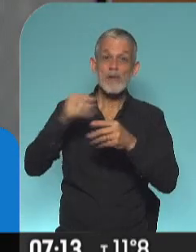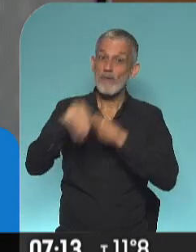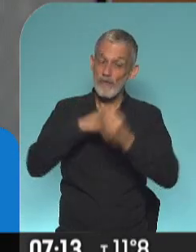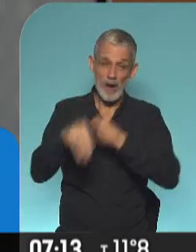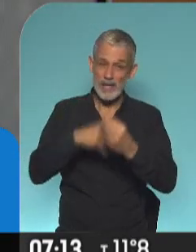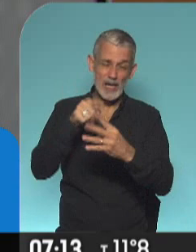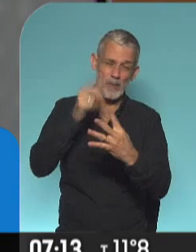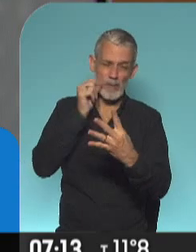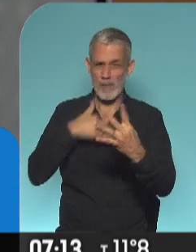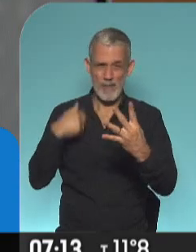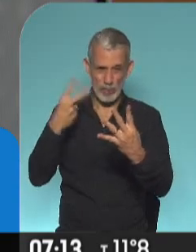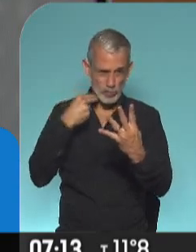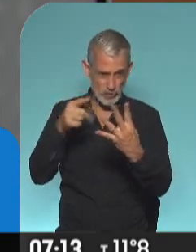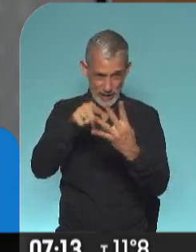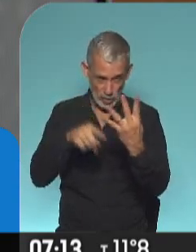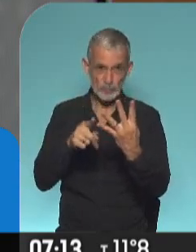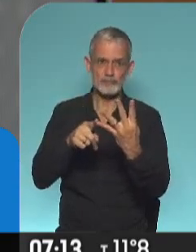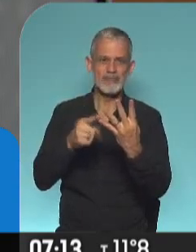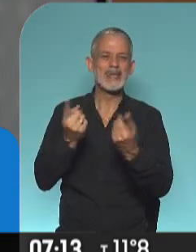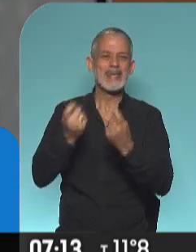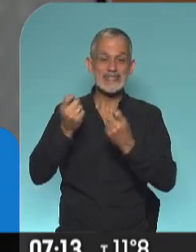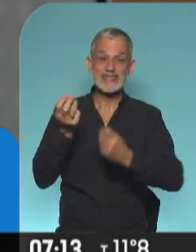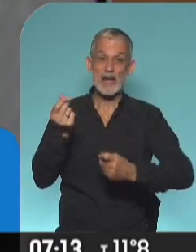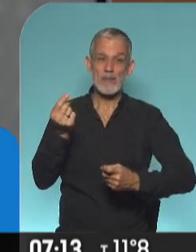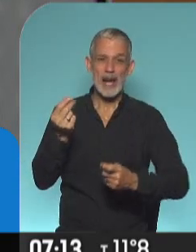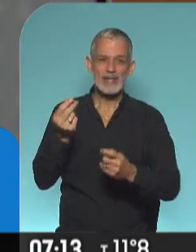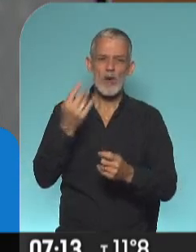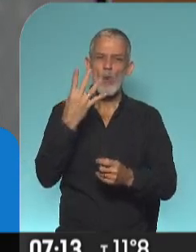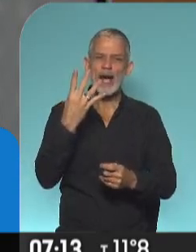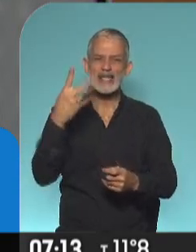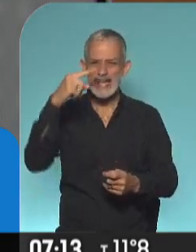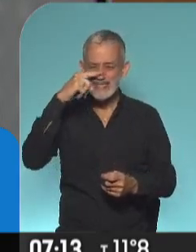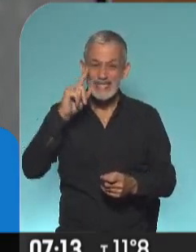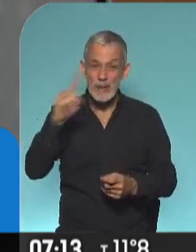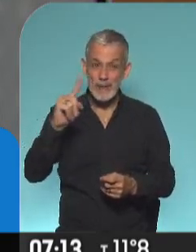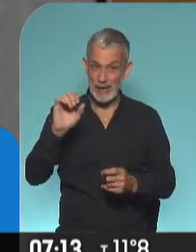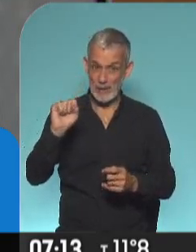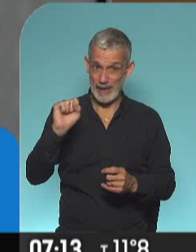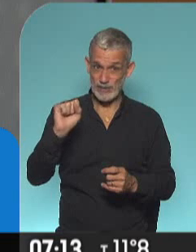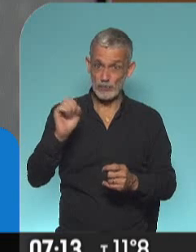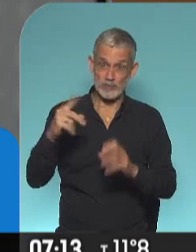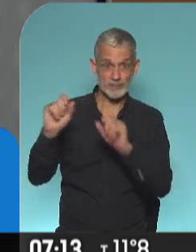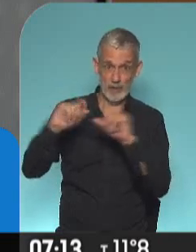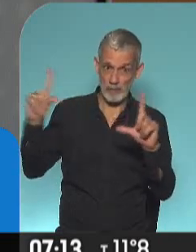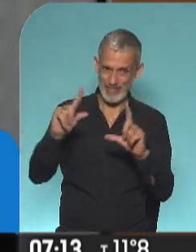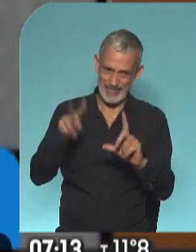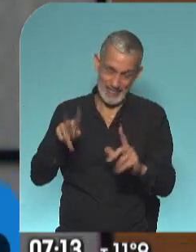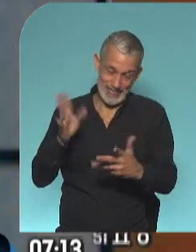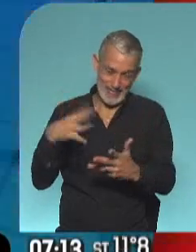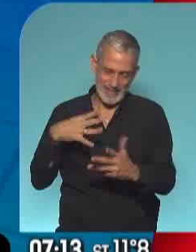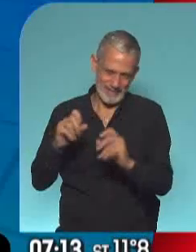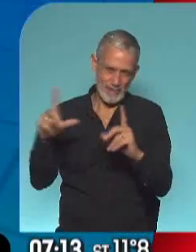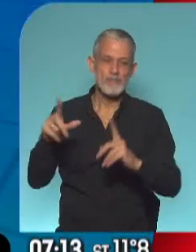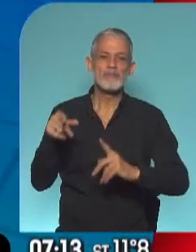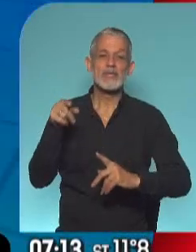familia tipo, lo que necesitó una familia, 47.000 pesos, si podemos compartir el dato, porque